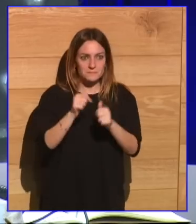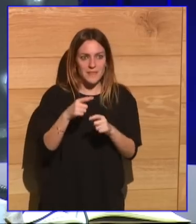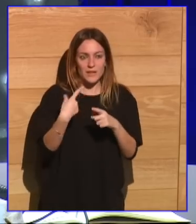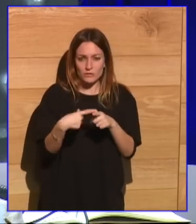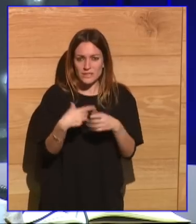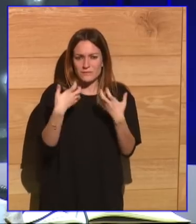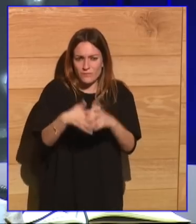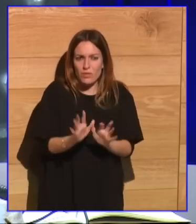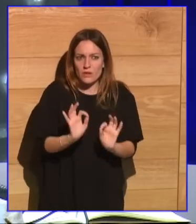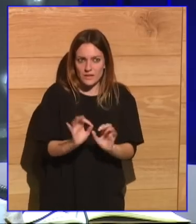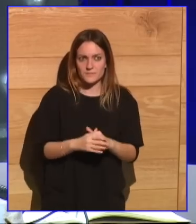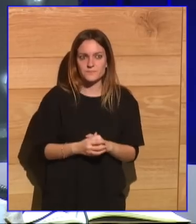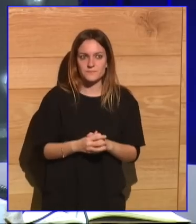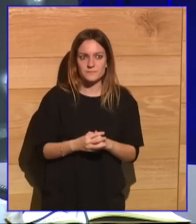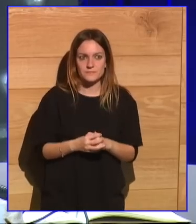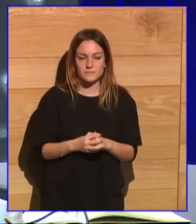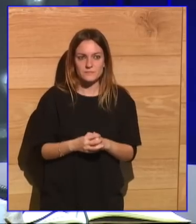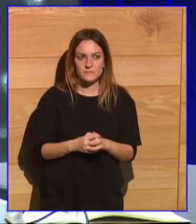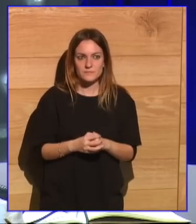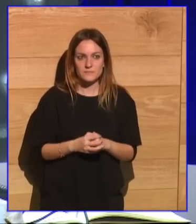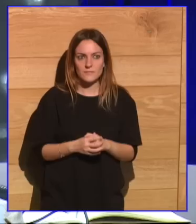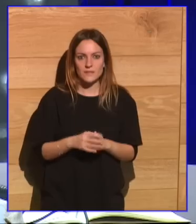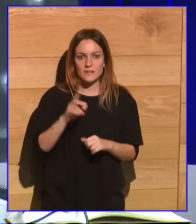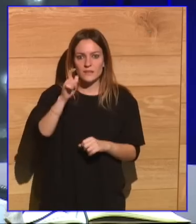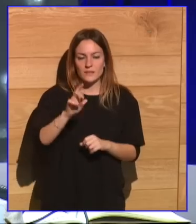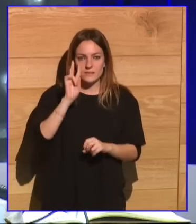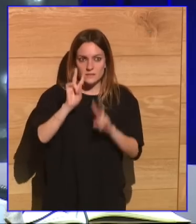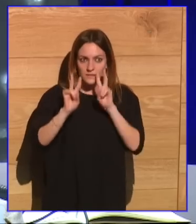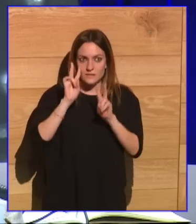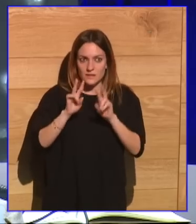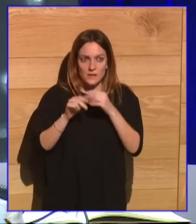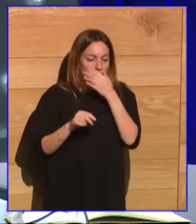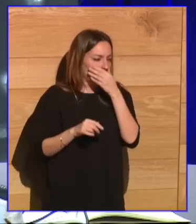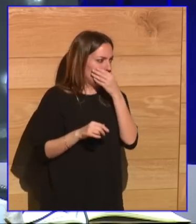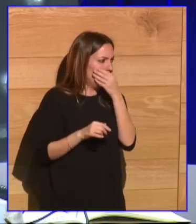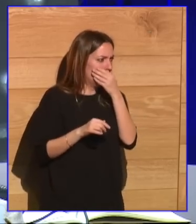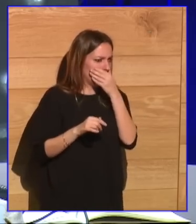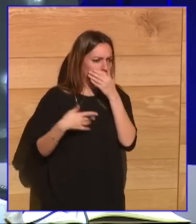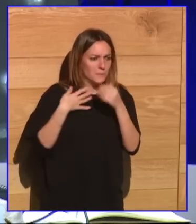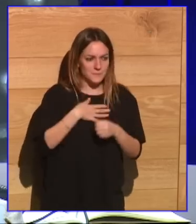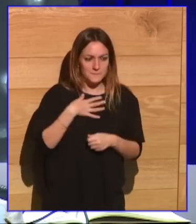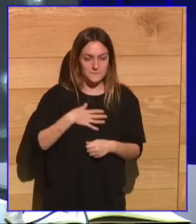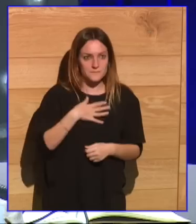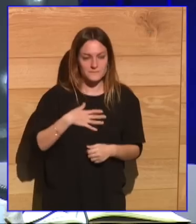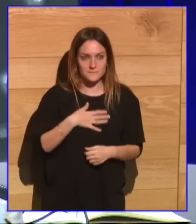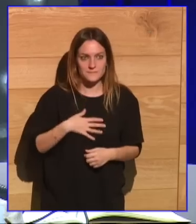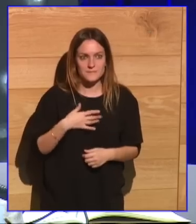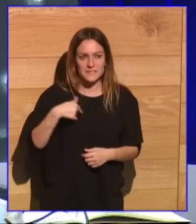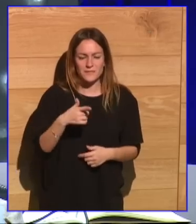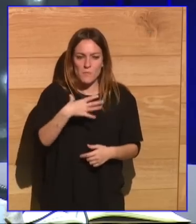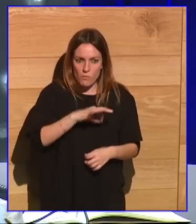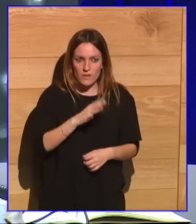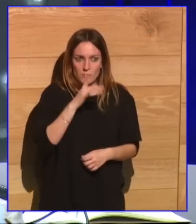empiezan a funcionar. Y el espectador siente una inconfesable e íntima satisfacción de que así sea. Y por eso